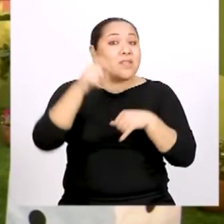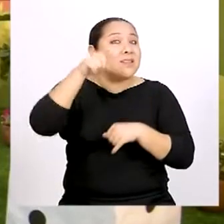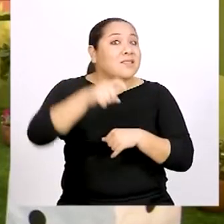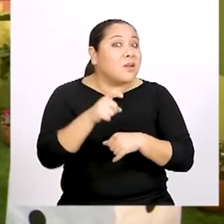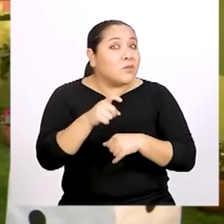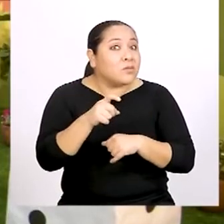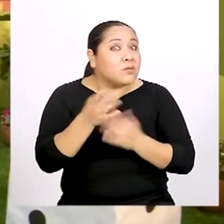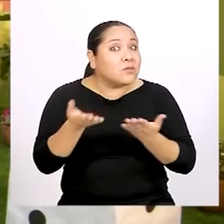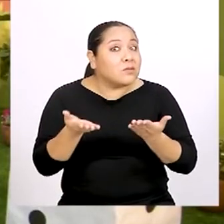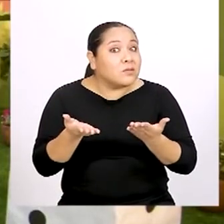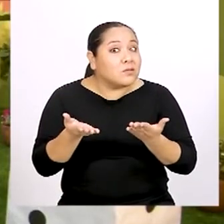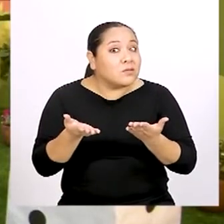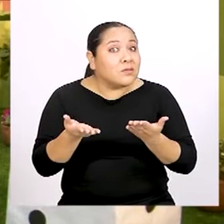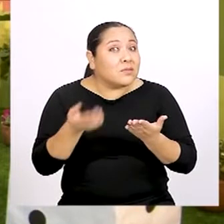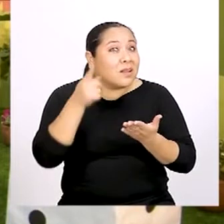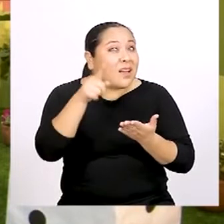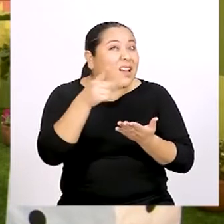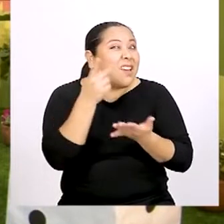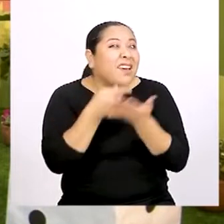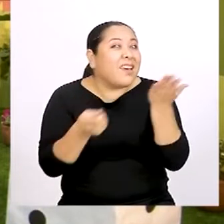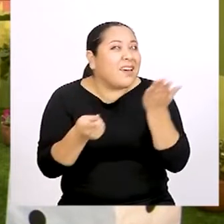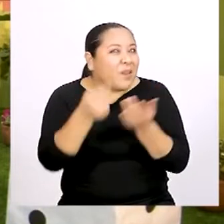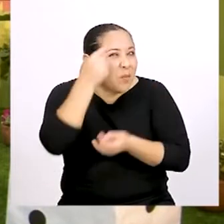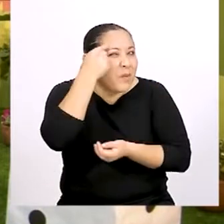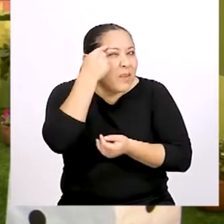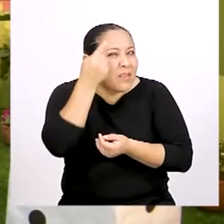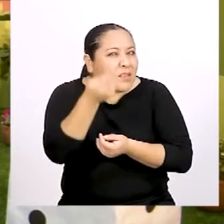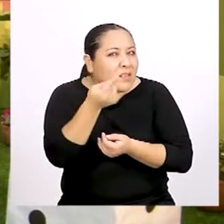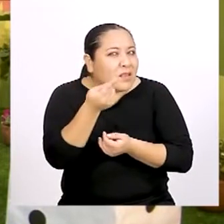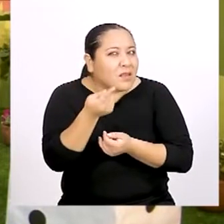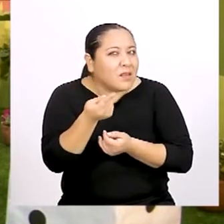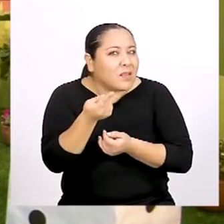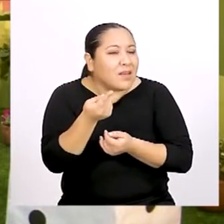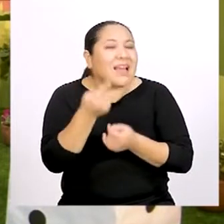de jugar tenemos que... ¿Adivinen qué?